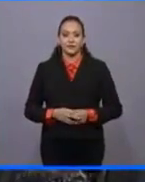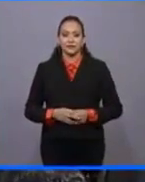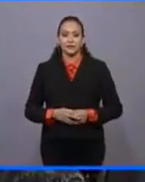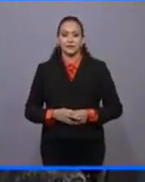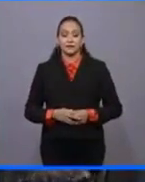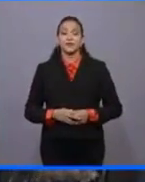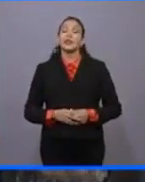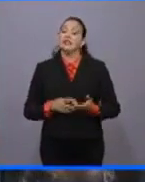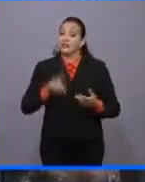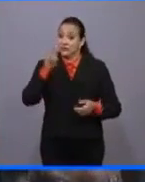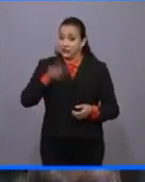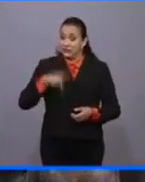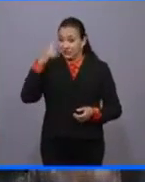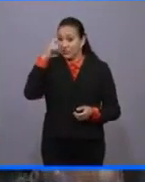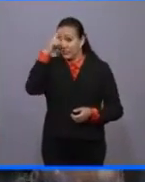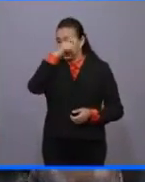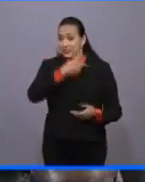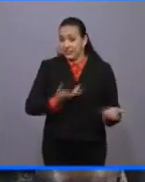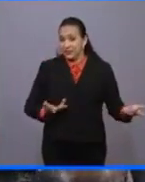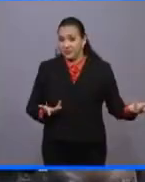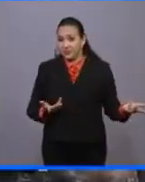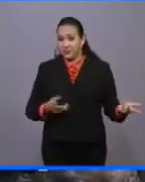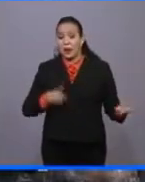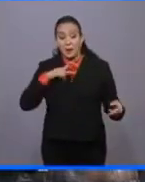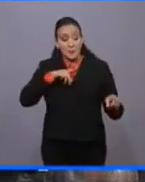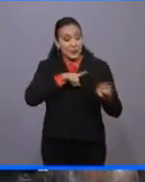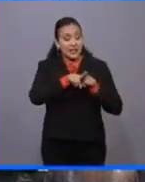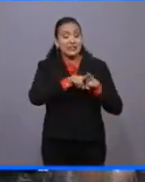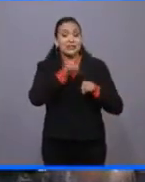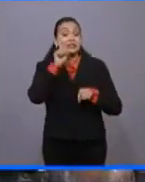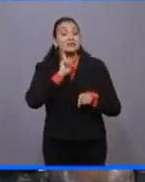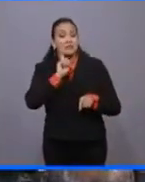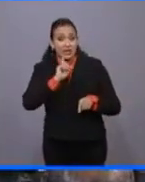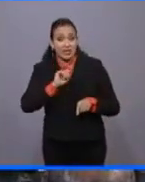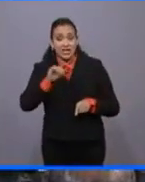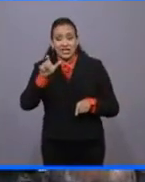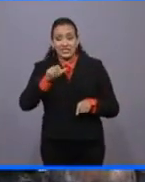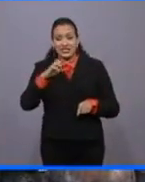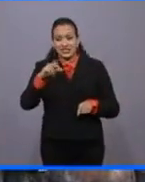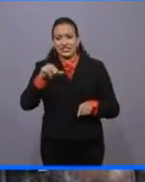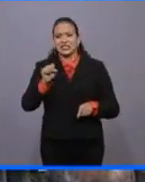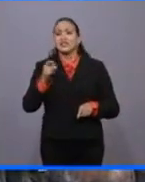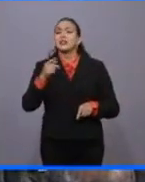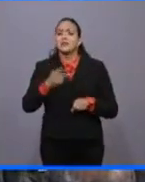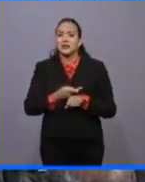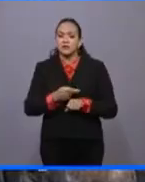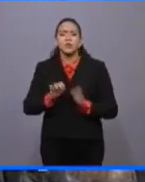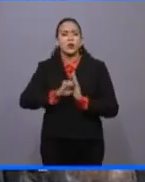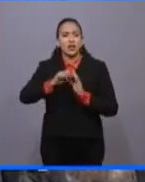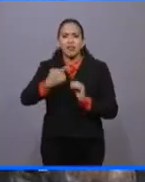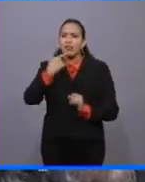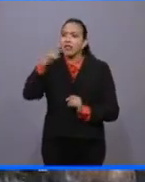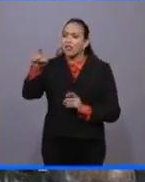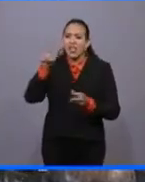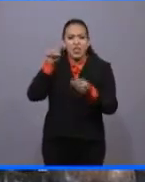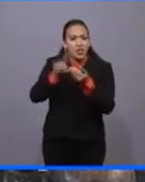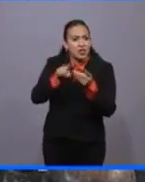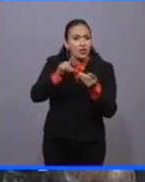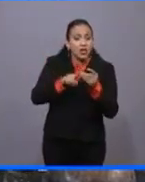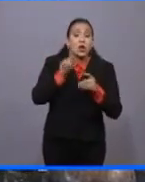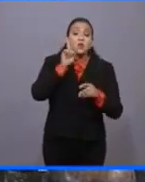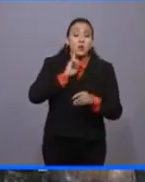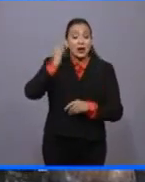Es muy complicado para mis hermanas siches poner la denuncia por lo mismo que